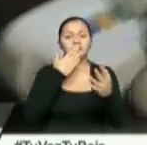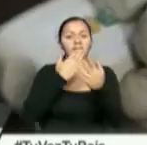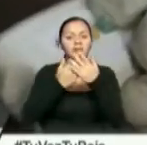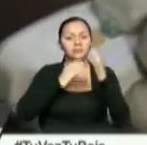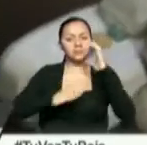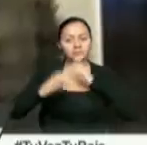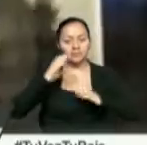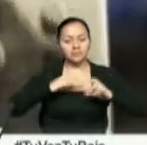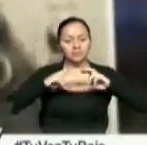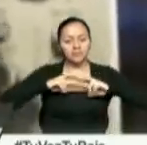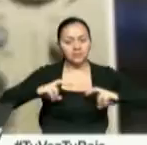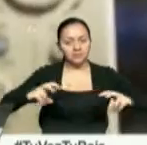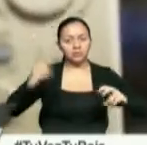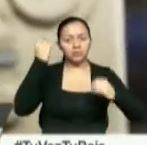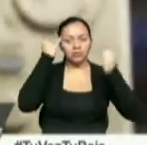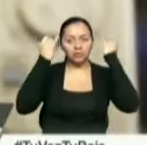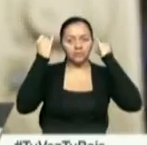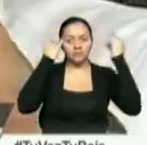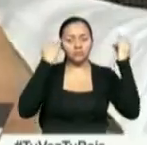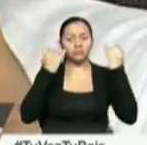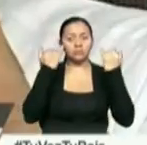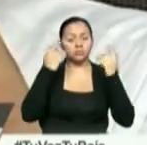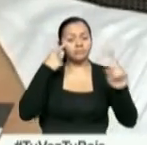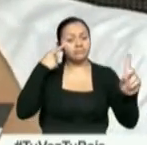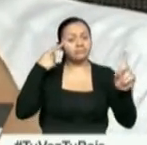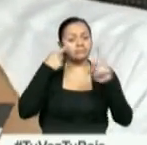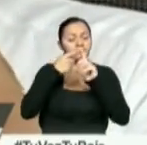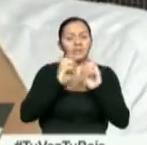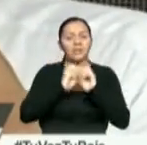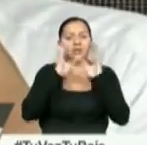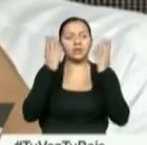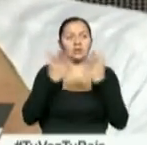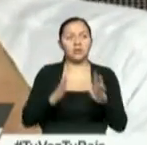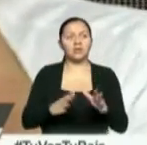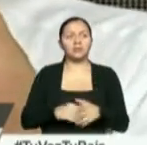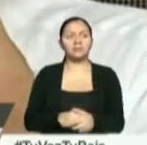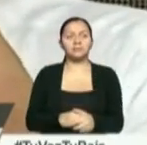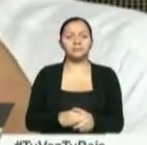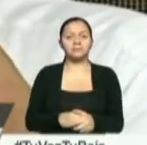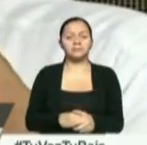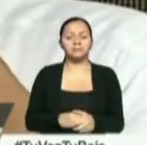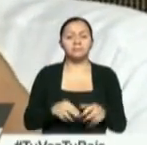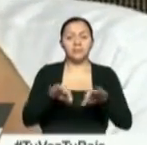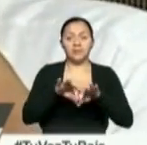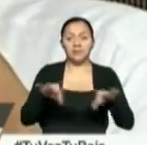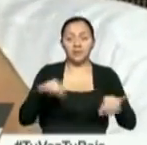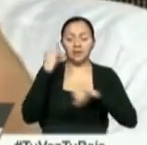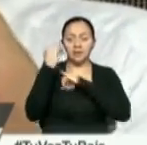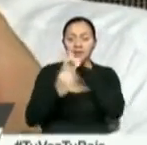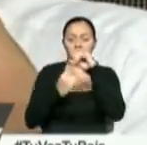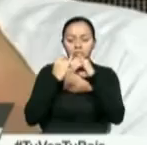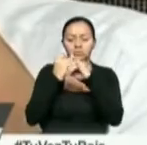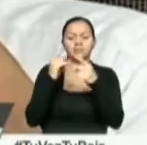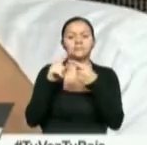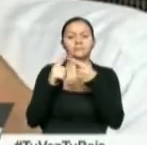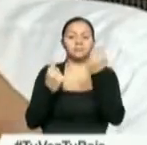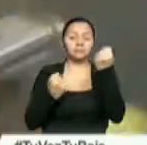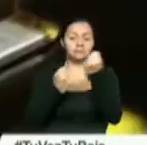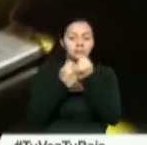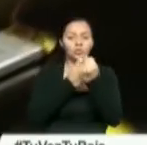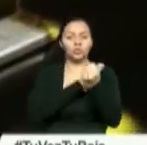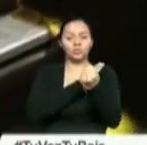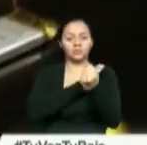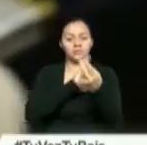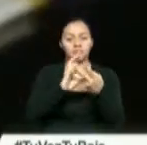el camino está trazado esto tiene muchas aristas becas al exterior apoyo a las universidades